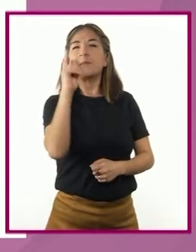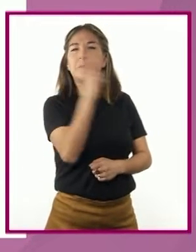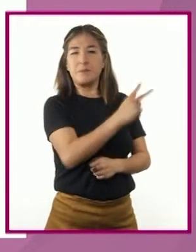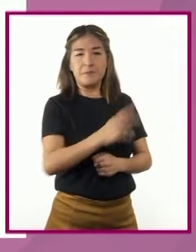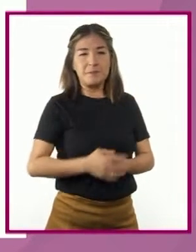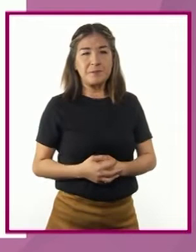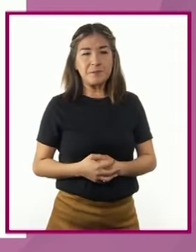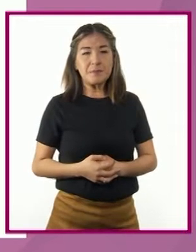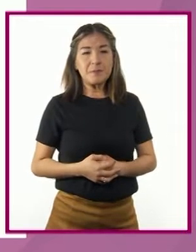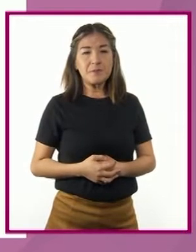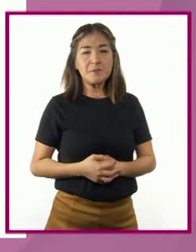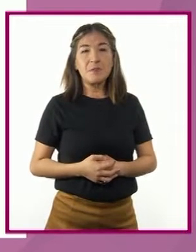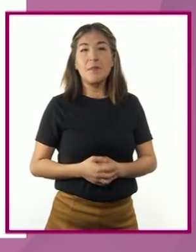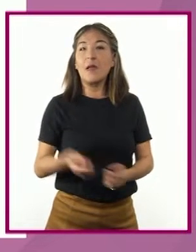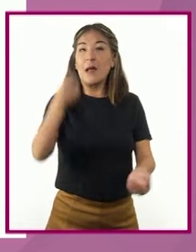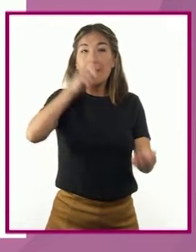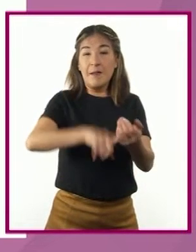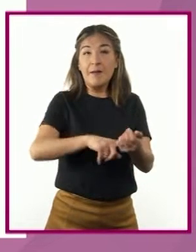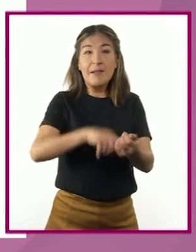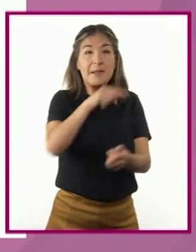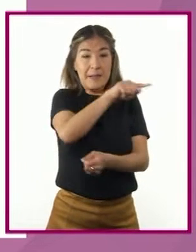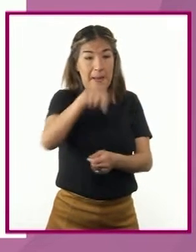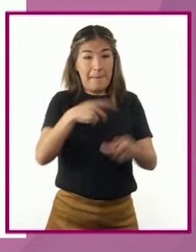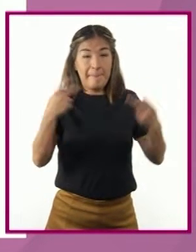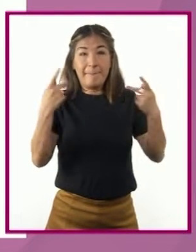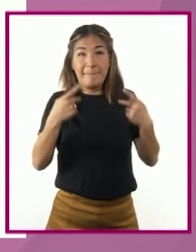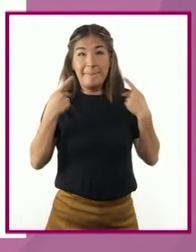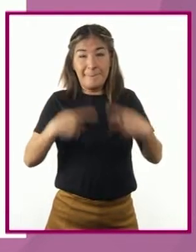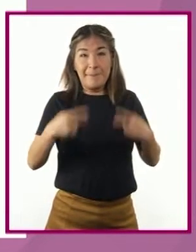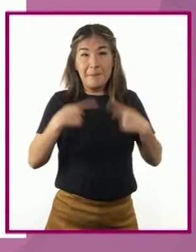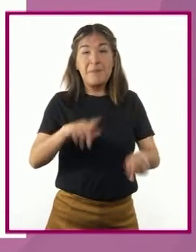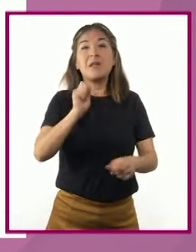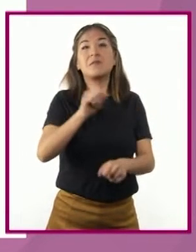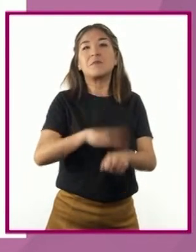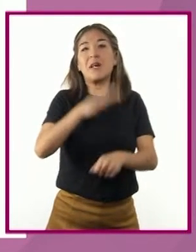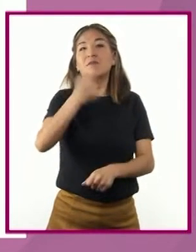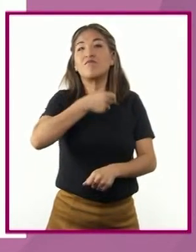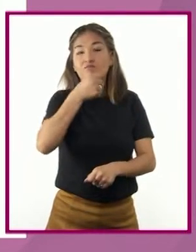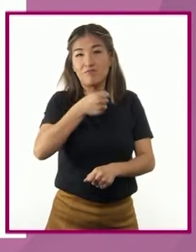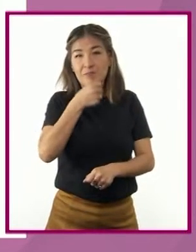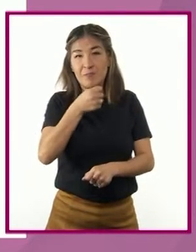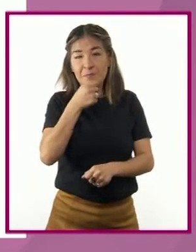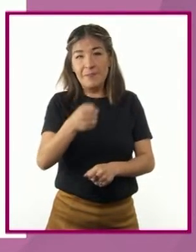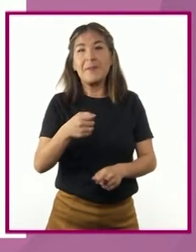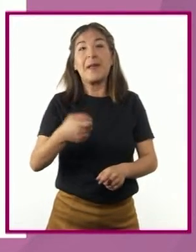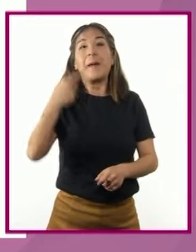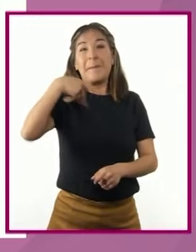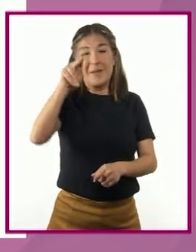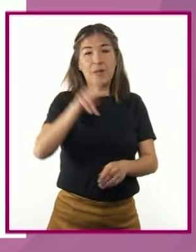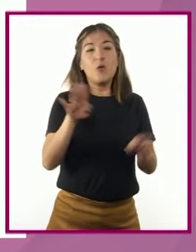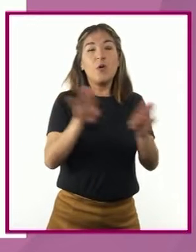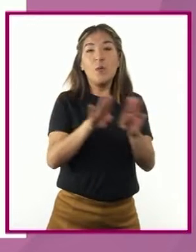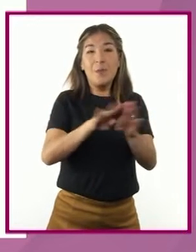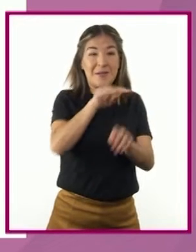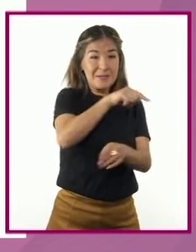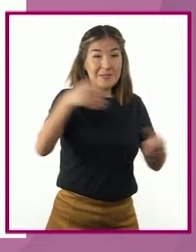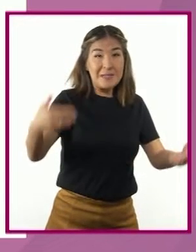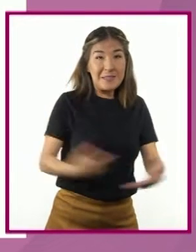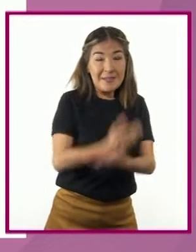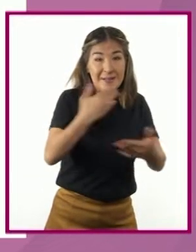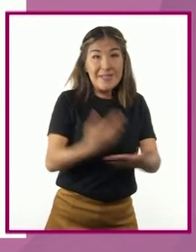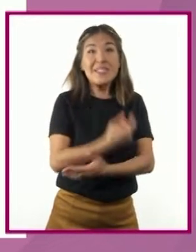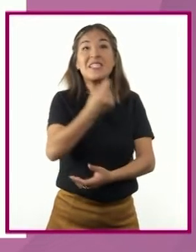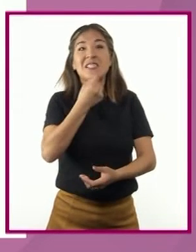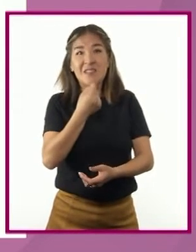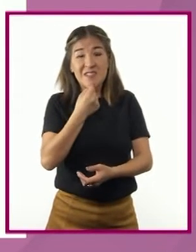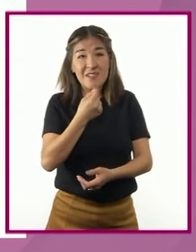la tendencia de nuestro país es hacia el envejecimiento de la población. Sin embargo, las barras de natalidad y niñez aún